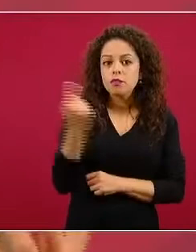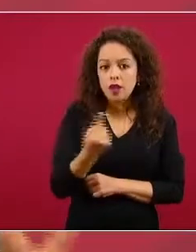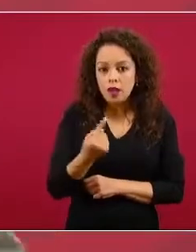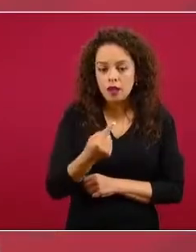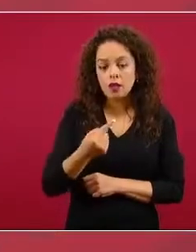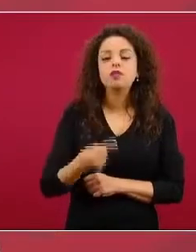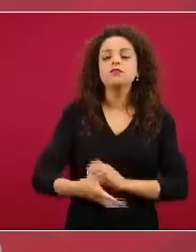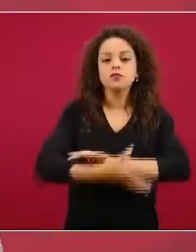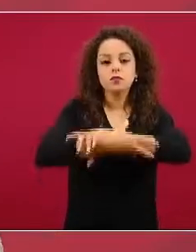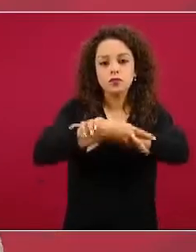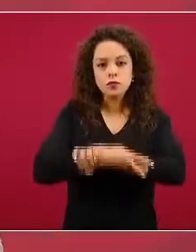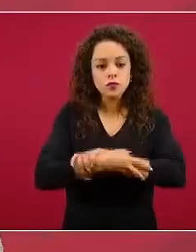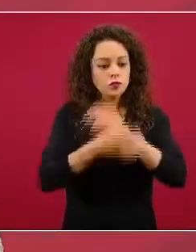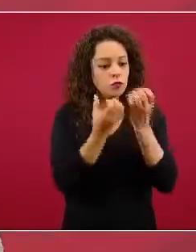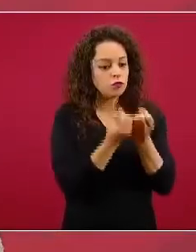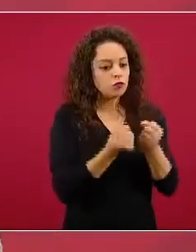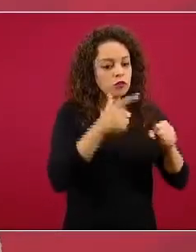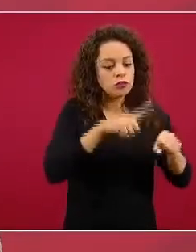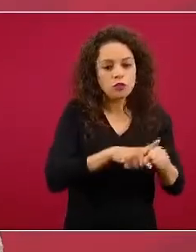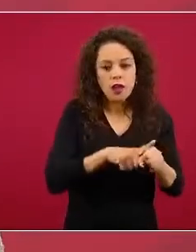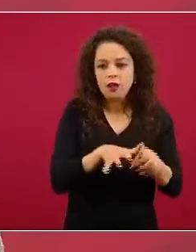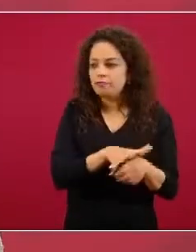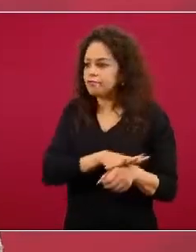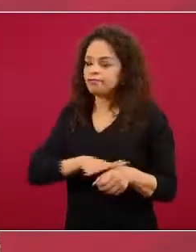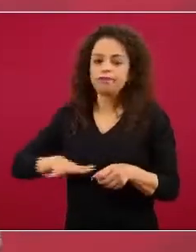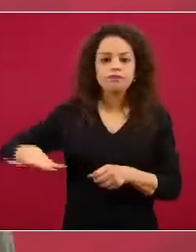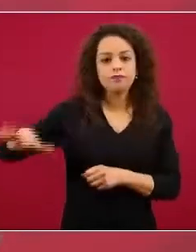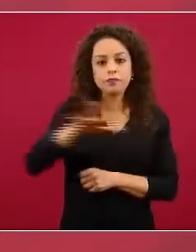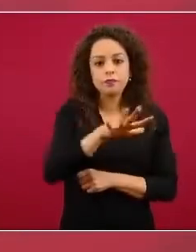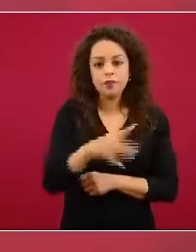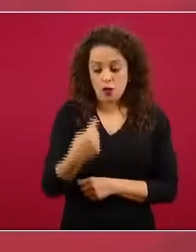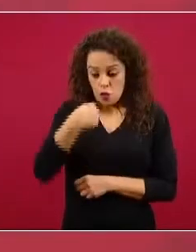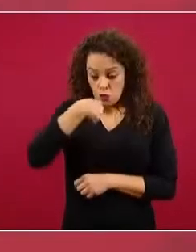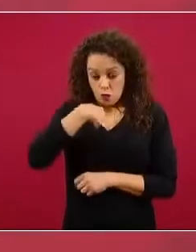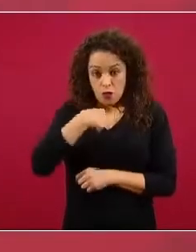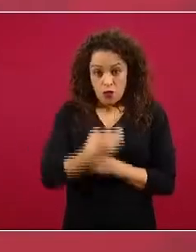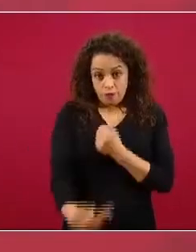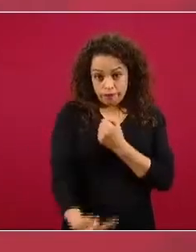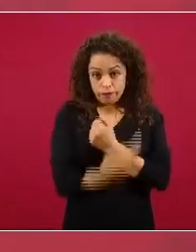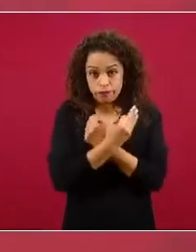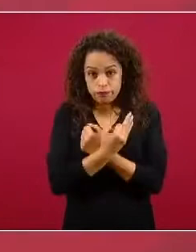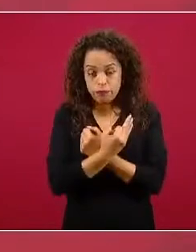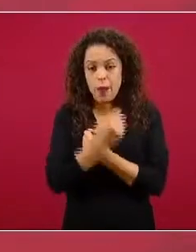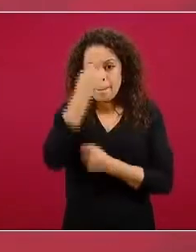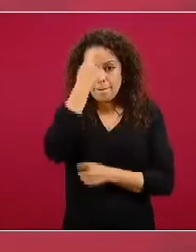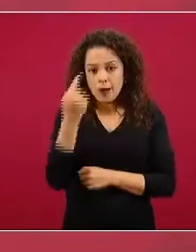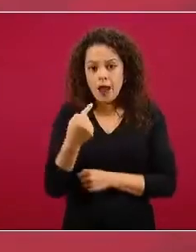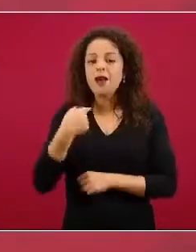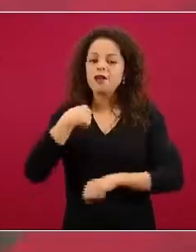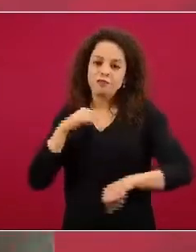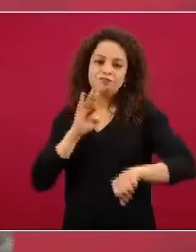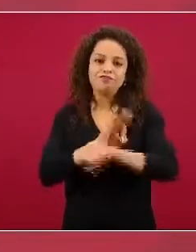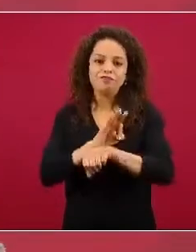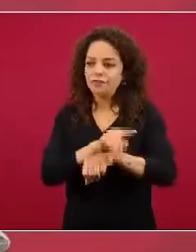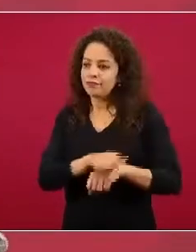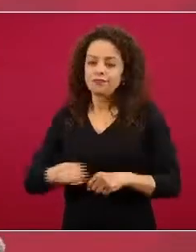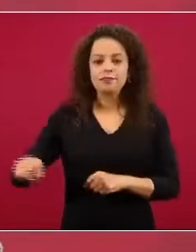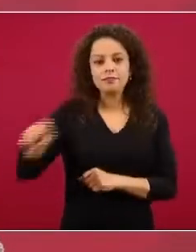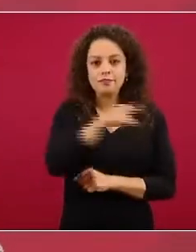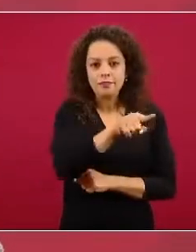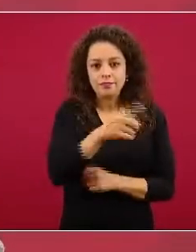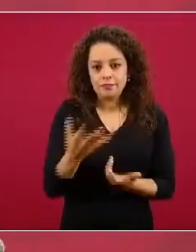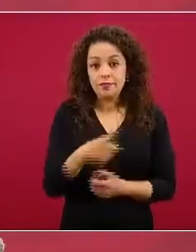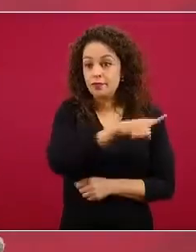solidario, social. Me protejo yo porque protejo a los demás. Se protegen los demás porque me protegen